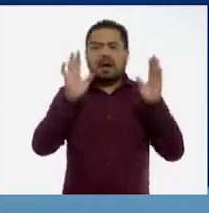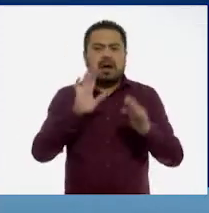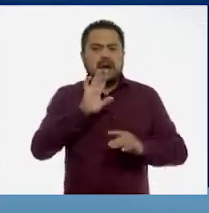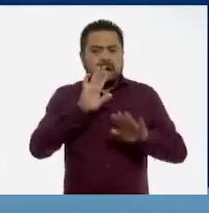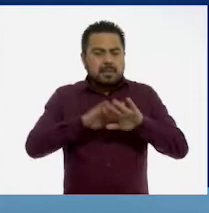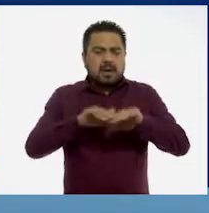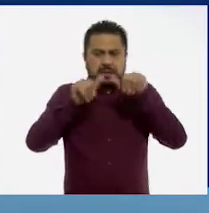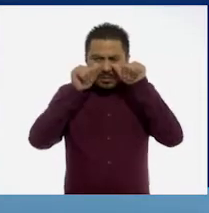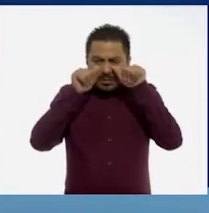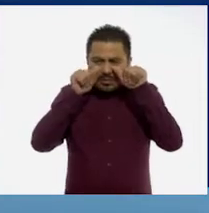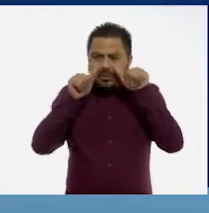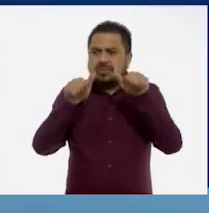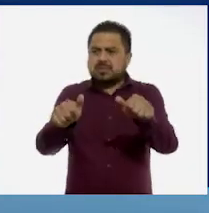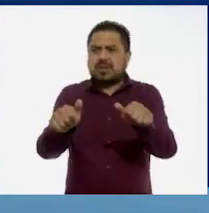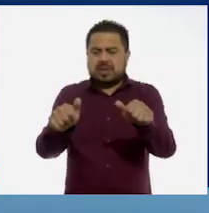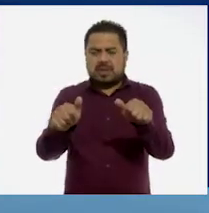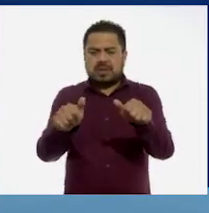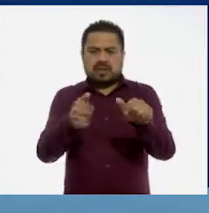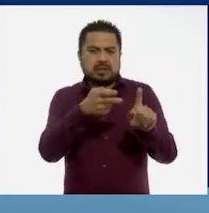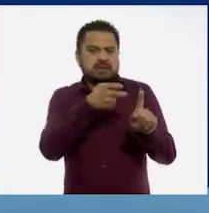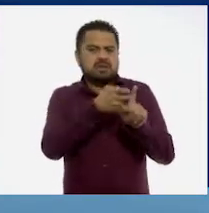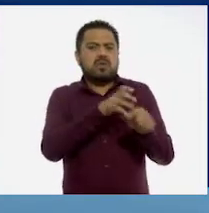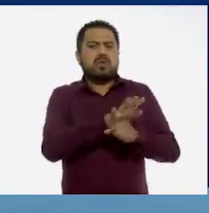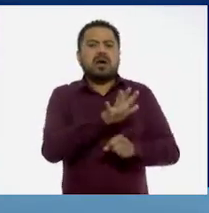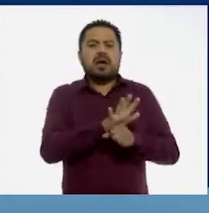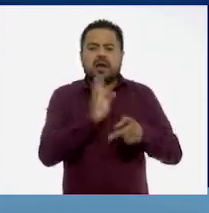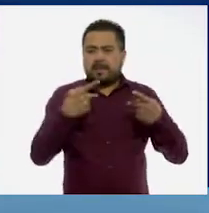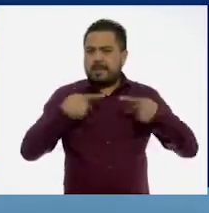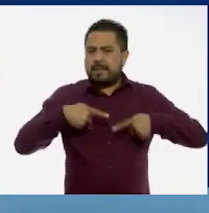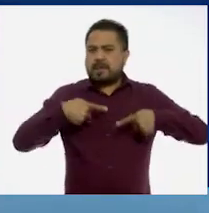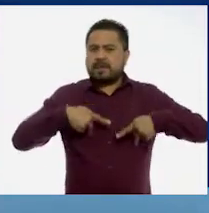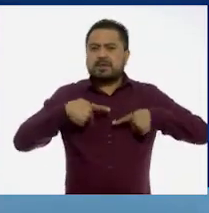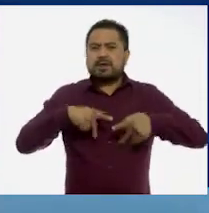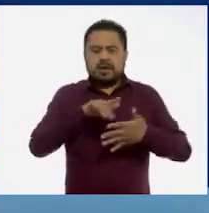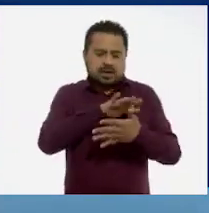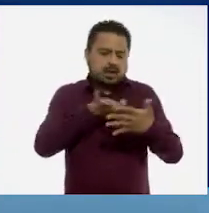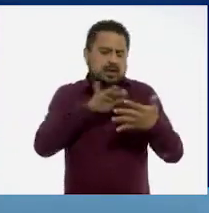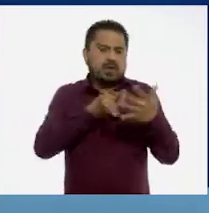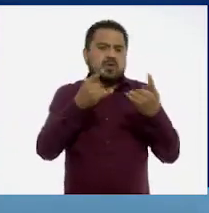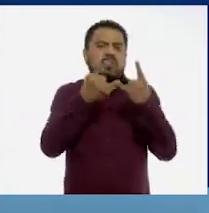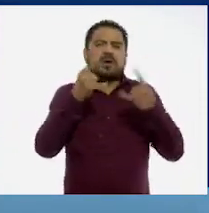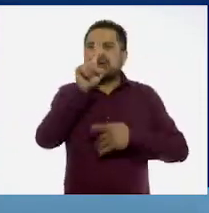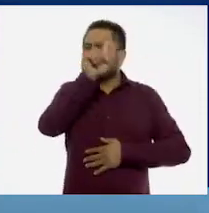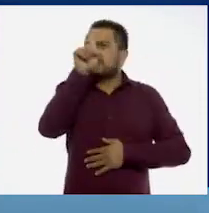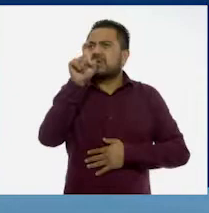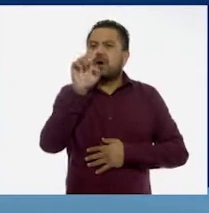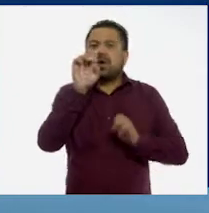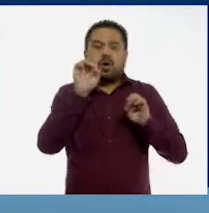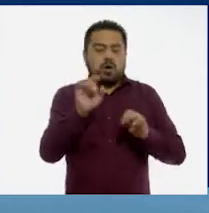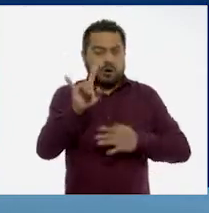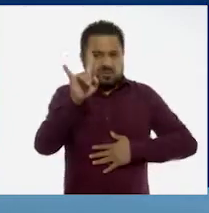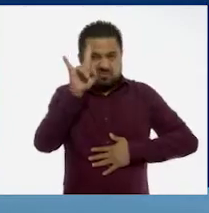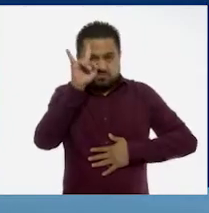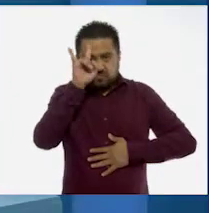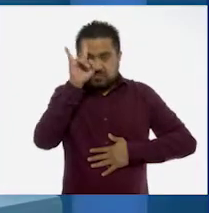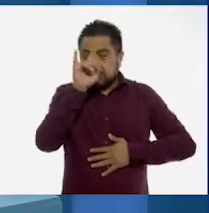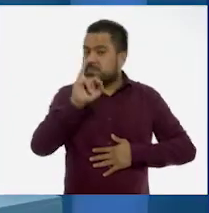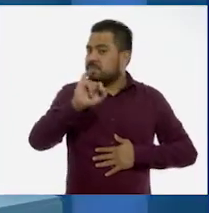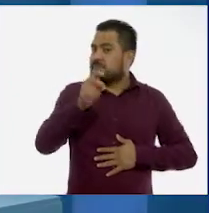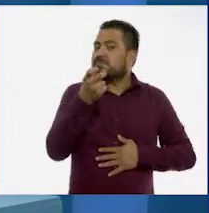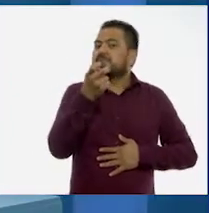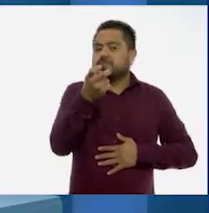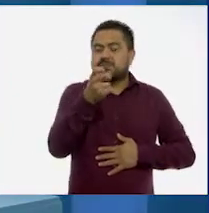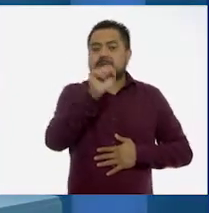captar la atención de las personas que leen tu cuento de misterio o de terror. Exacto.